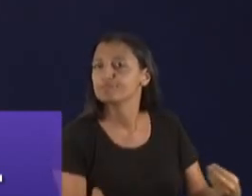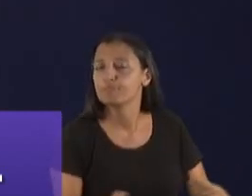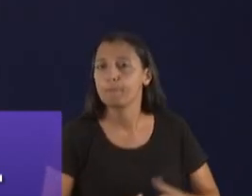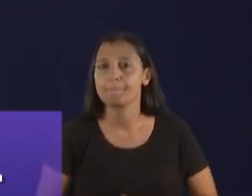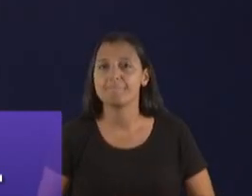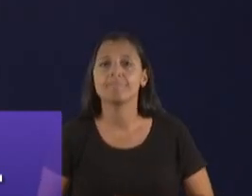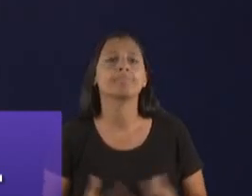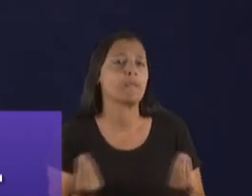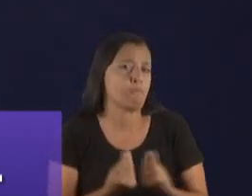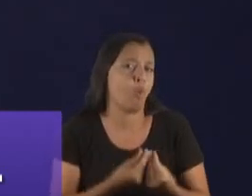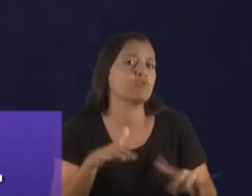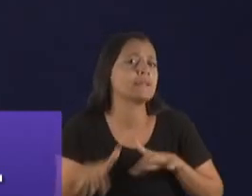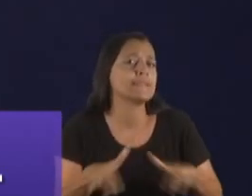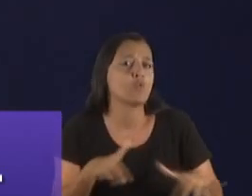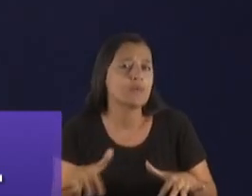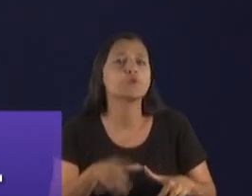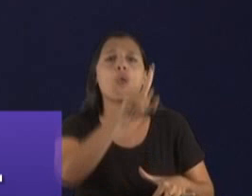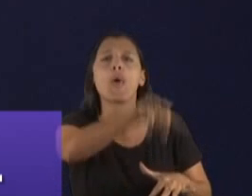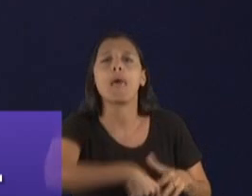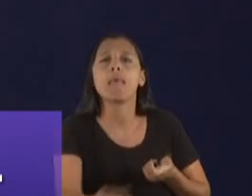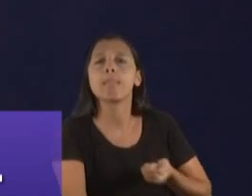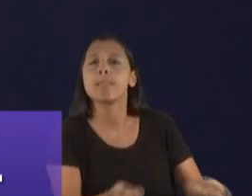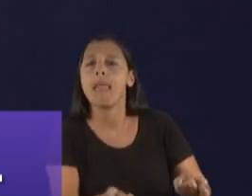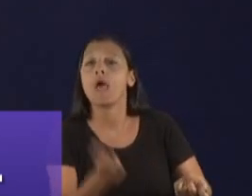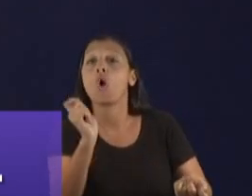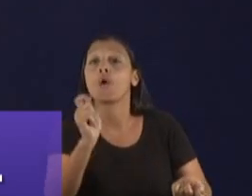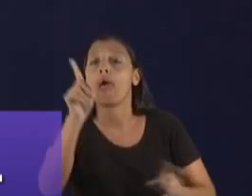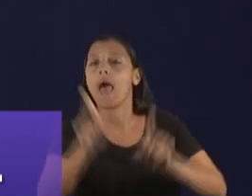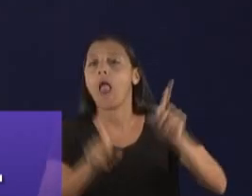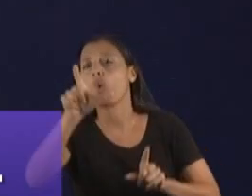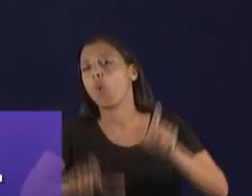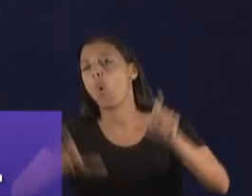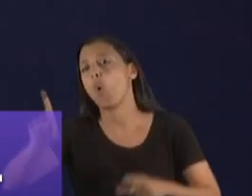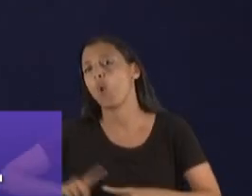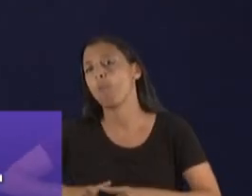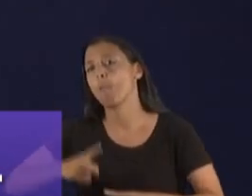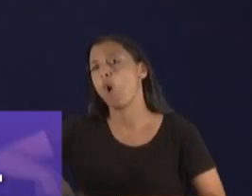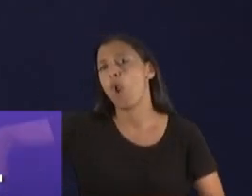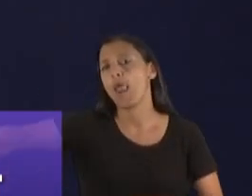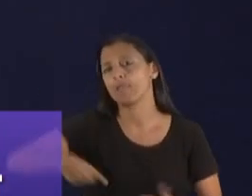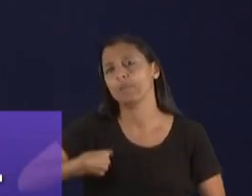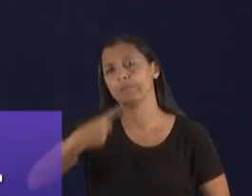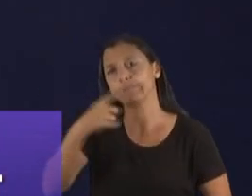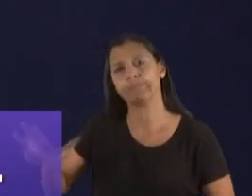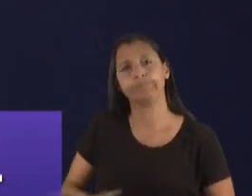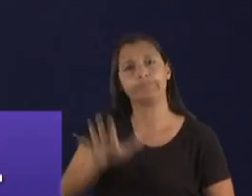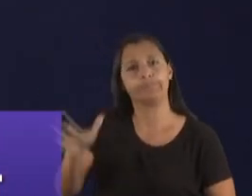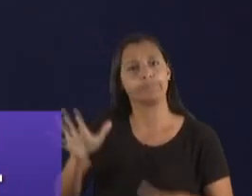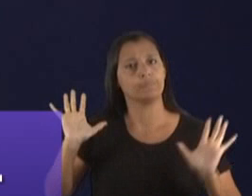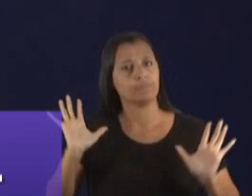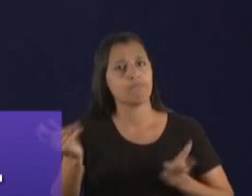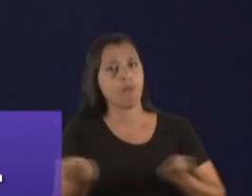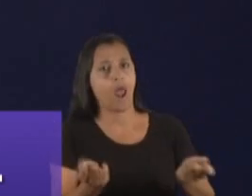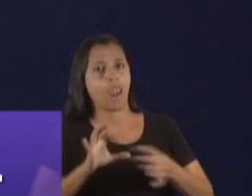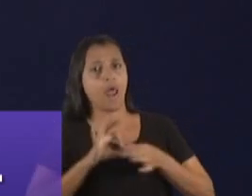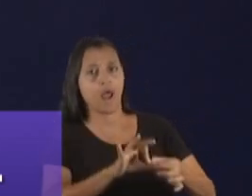en muchas oportunidades están conducidos por funcionarios de dudosa idoneidad.